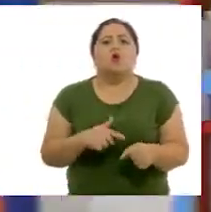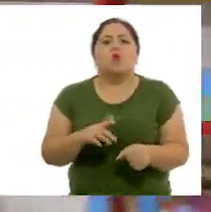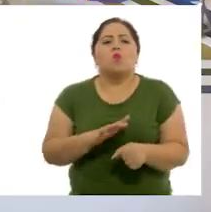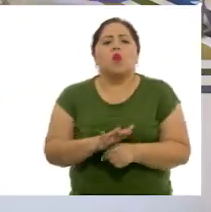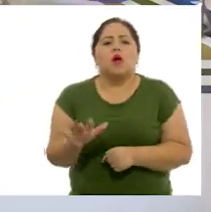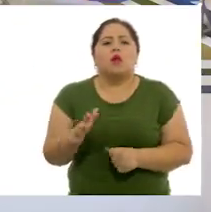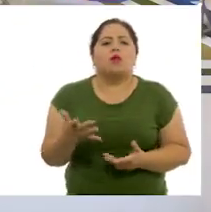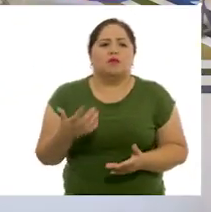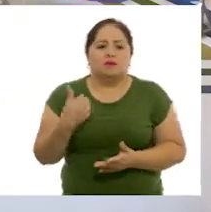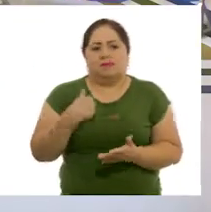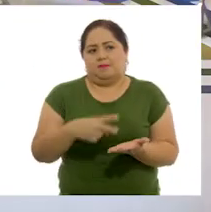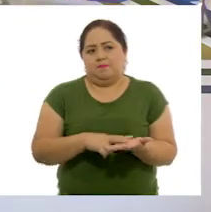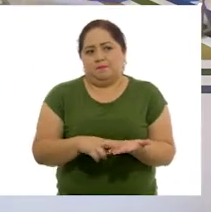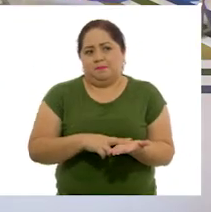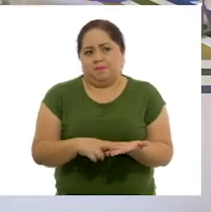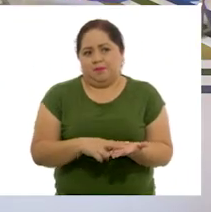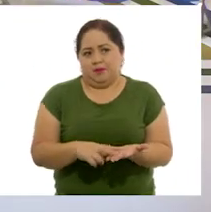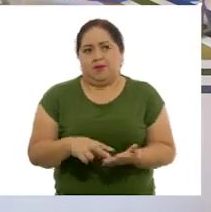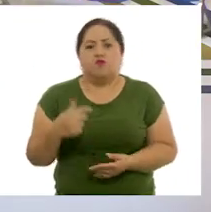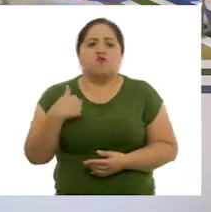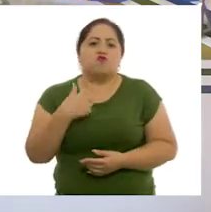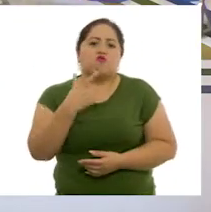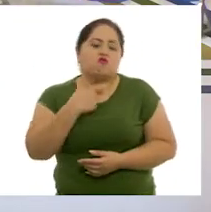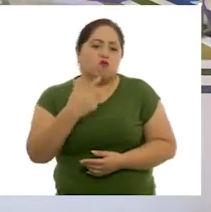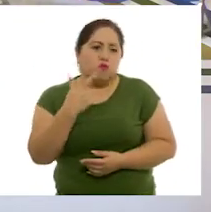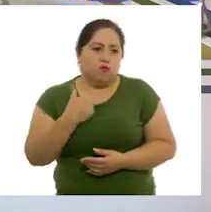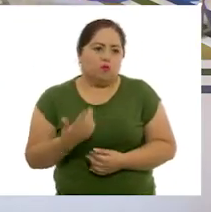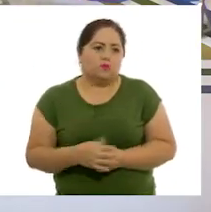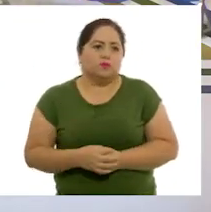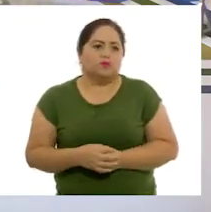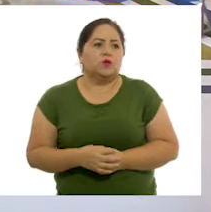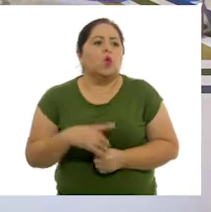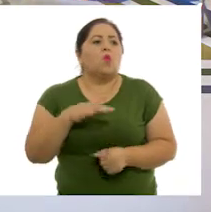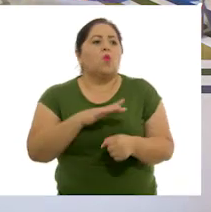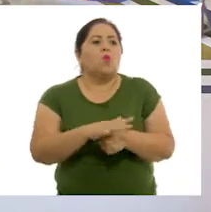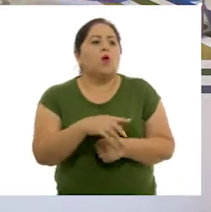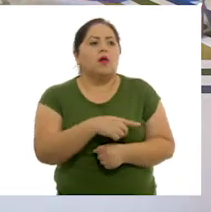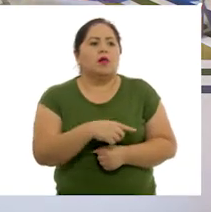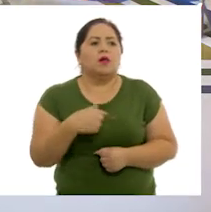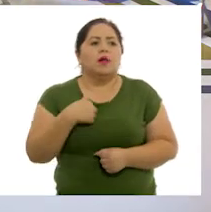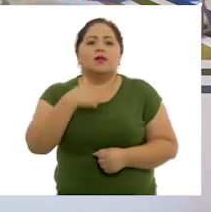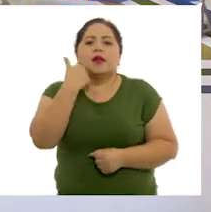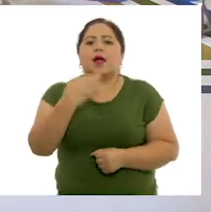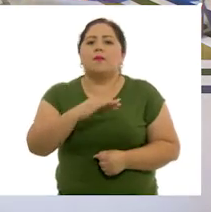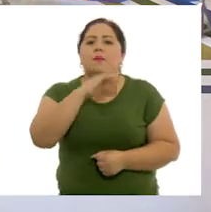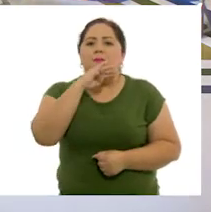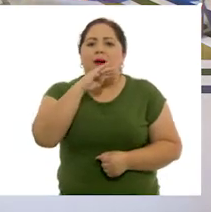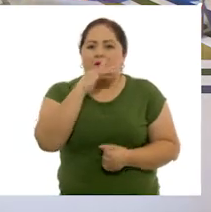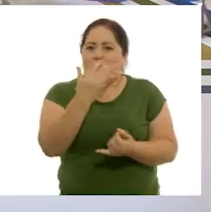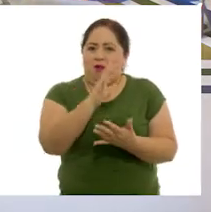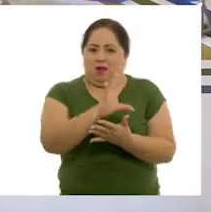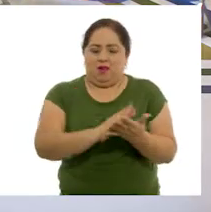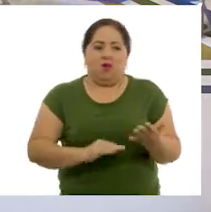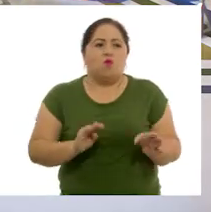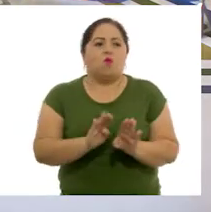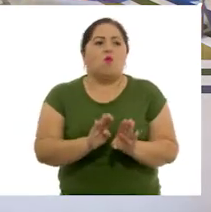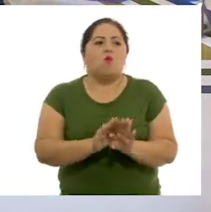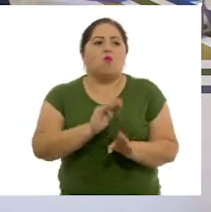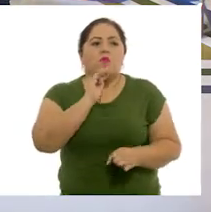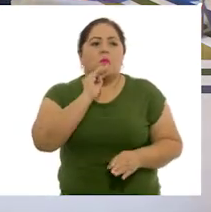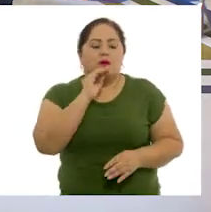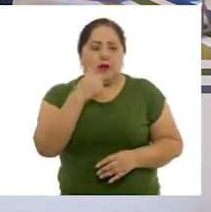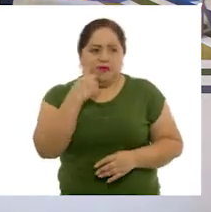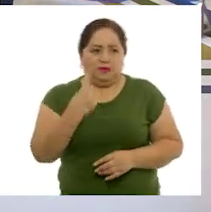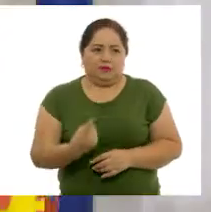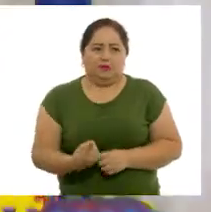Ah, me gusta mucho el verde. El verde, yo escojo el rojo. ¿Cuál quieres hacer tú? Quiero hacer a la mamá. A la mamá. A ver cómo va. Vamos, entonces haría el